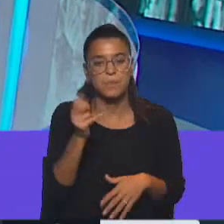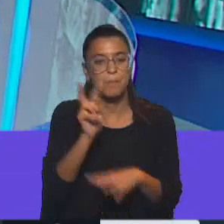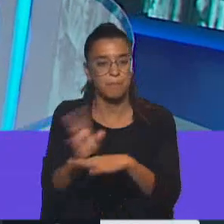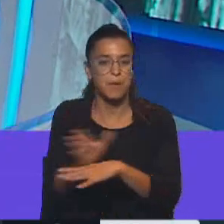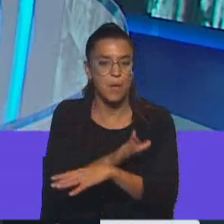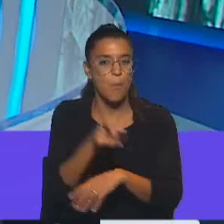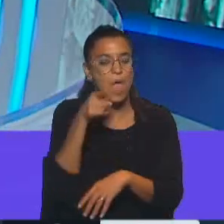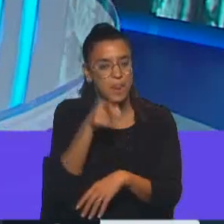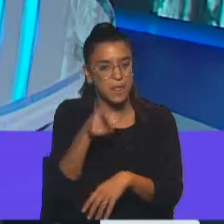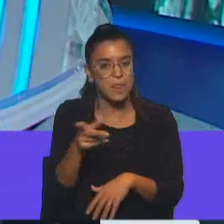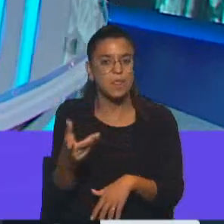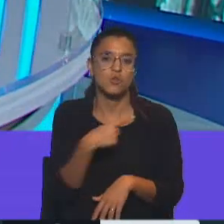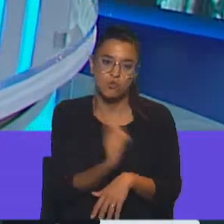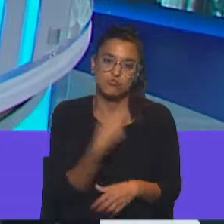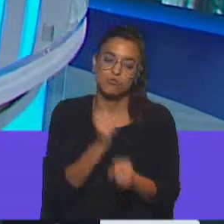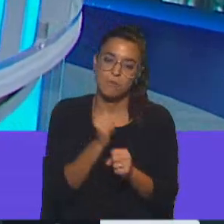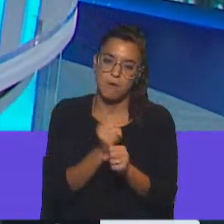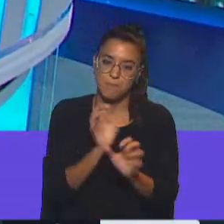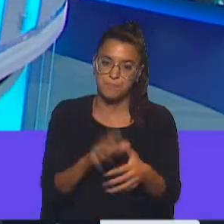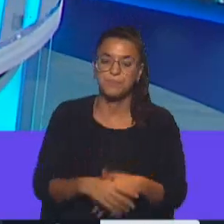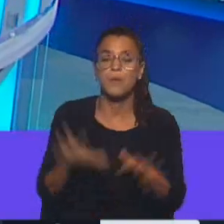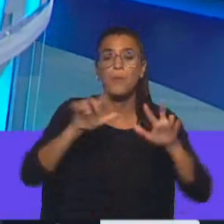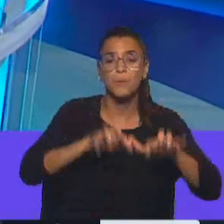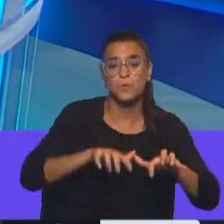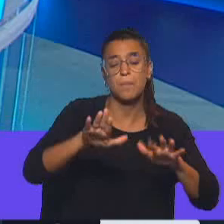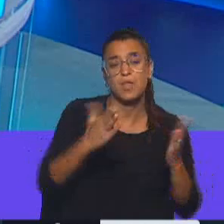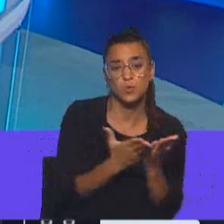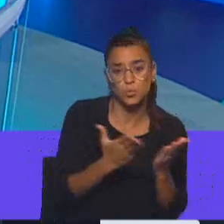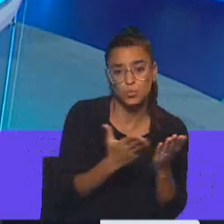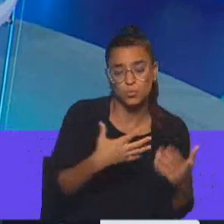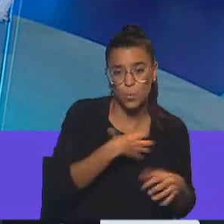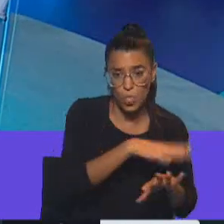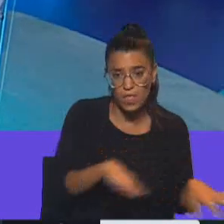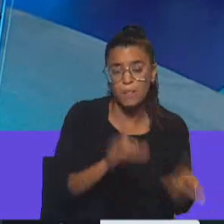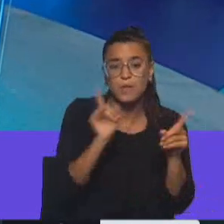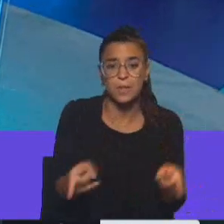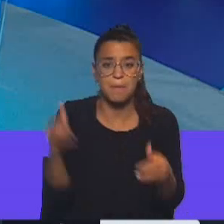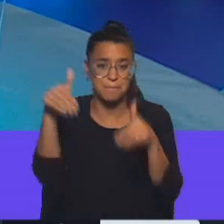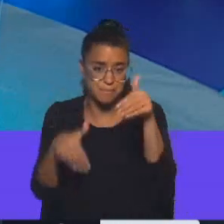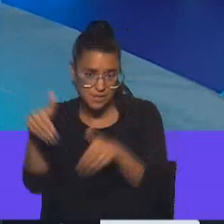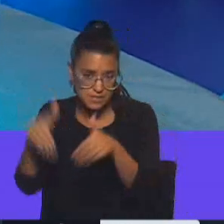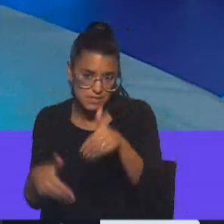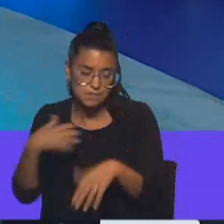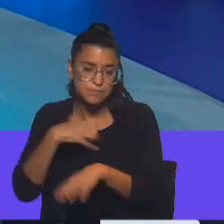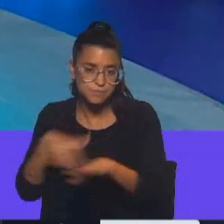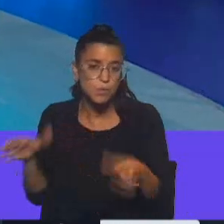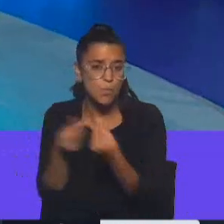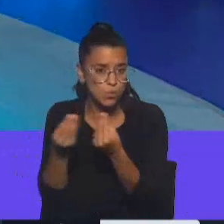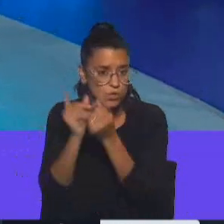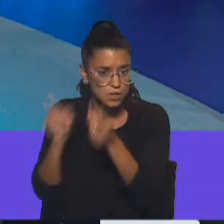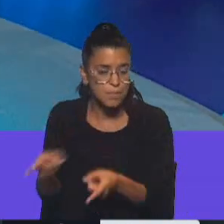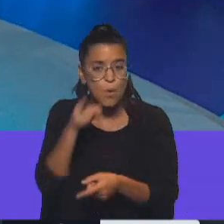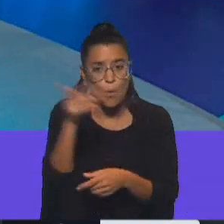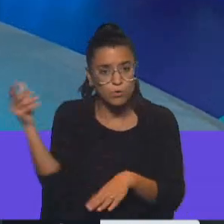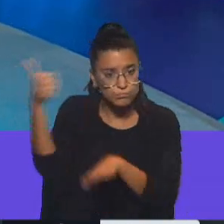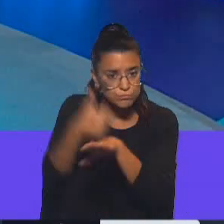prevenirlo es nuestra tarea, ¿no? A ver, virtual para los estudiantes, pero seguramente presencial para los estudiantes en muchos casos. Vos